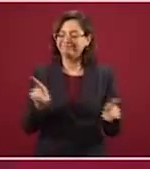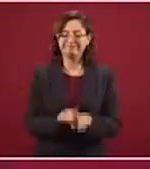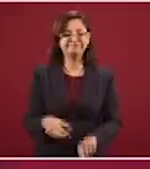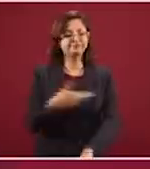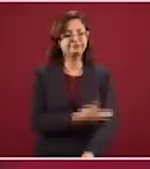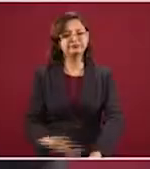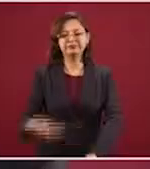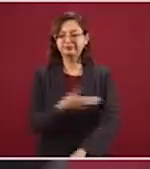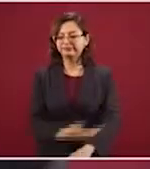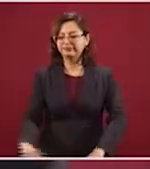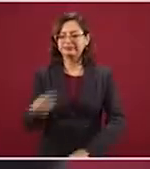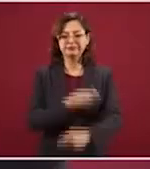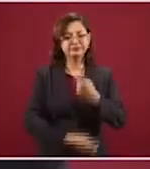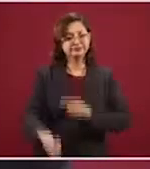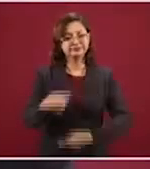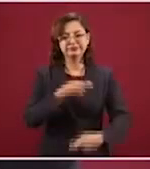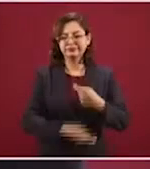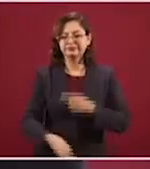trámites,